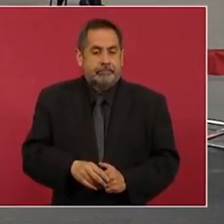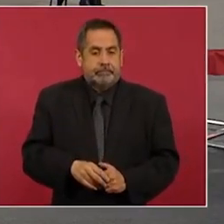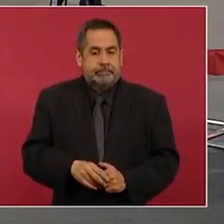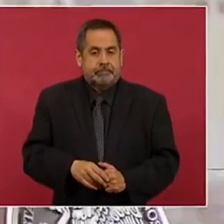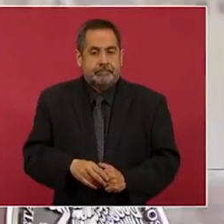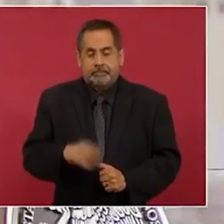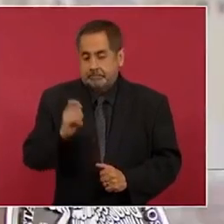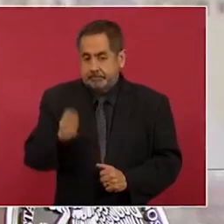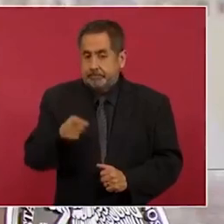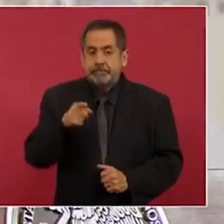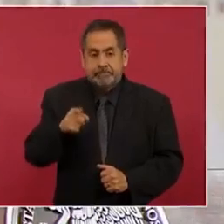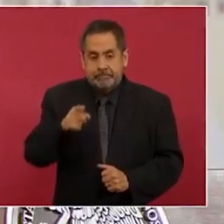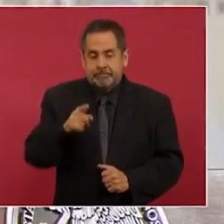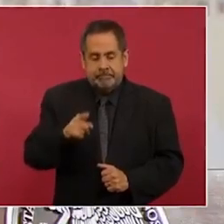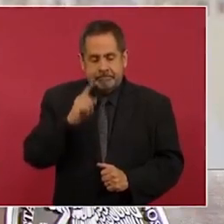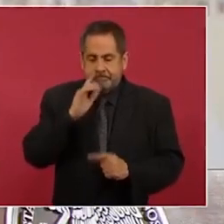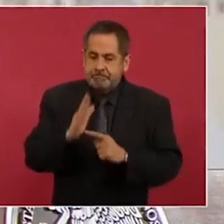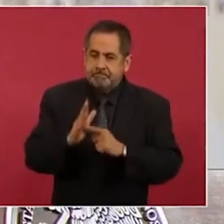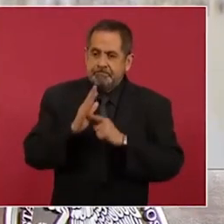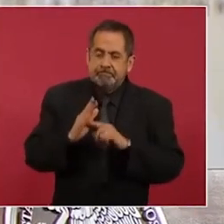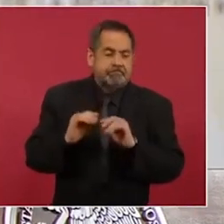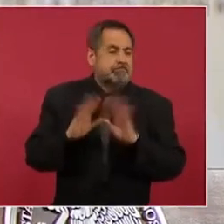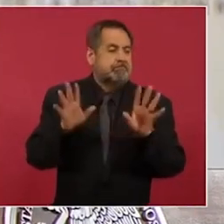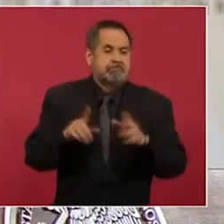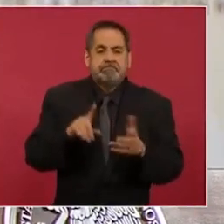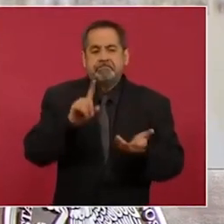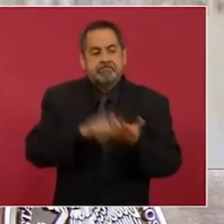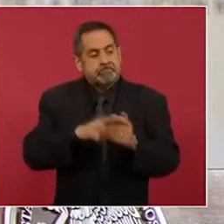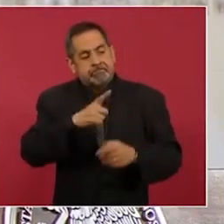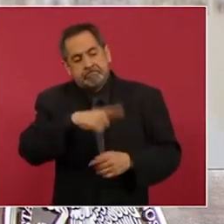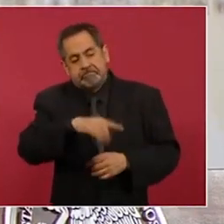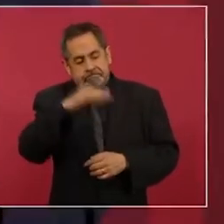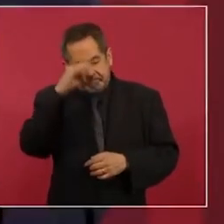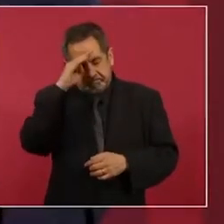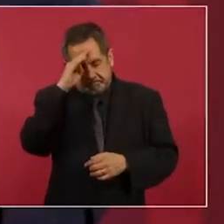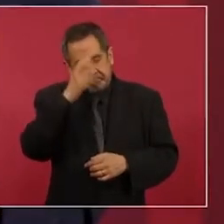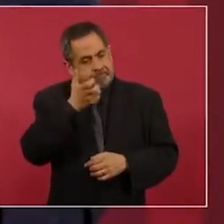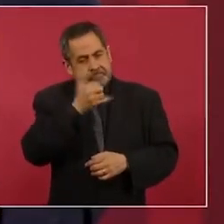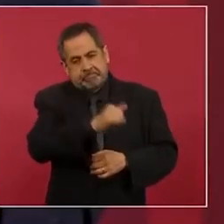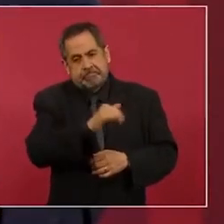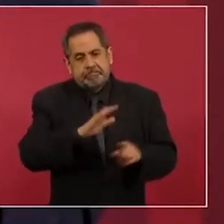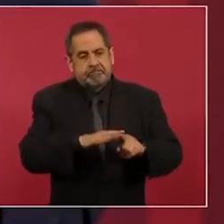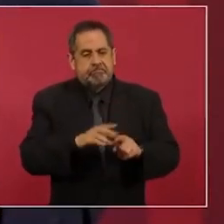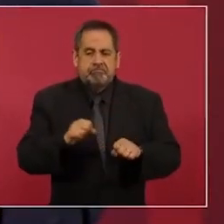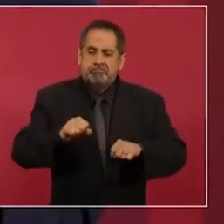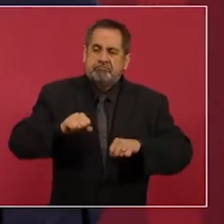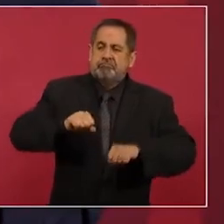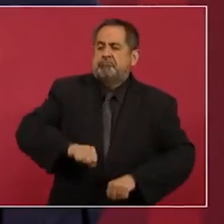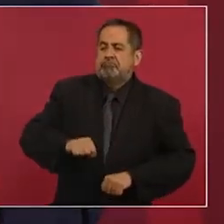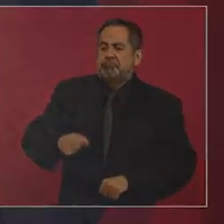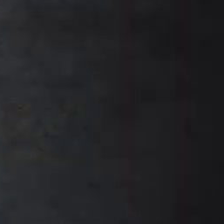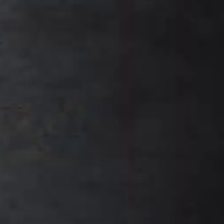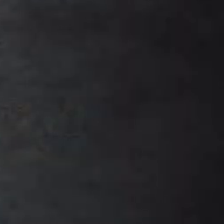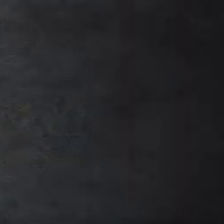es muy representativo de este pensamiento autoritario.